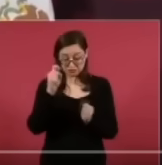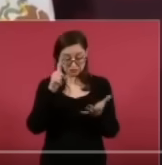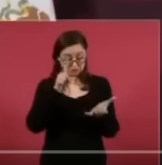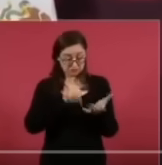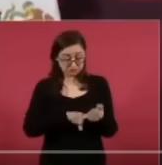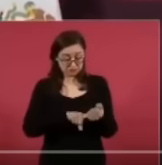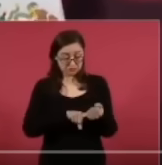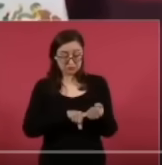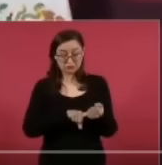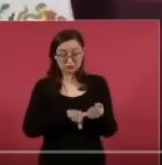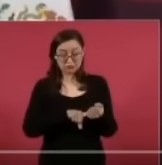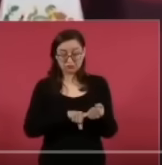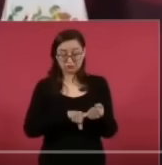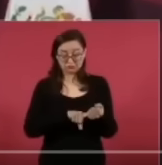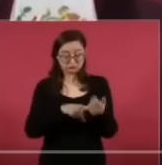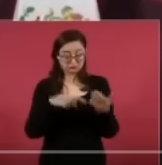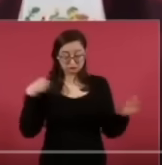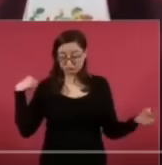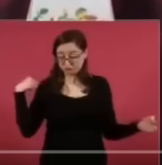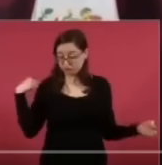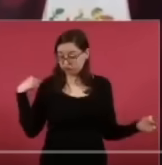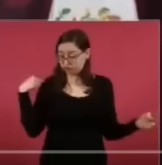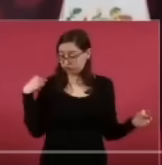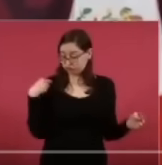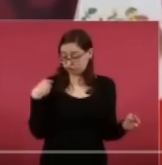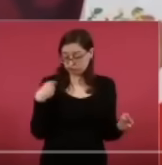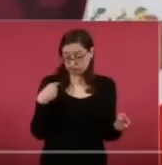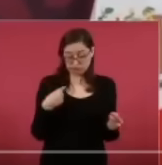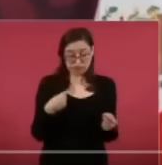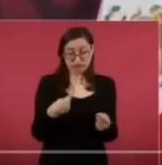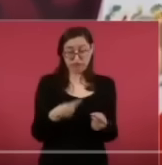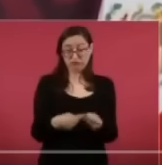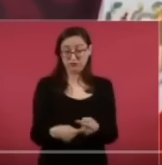eh se ha distribuido